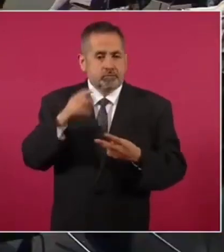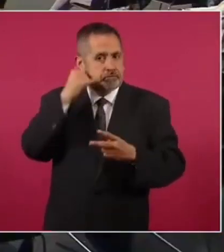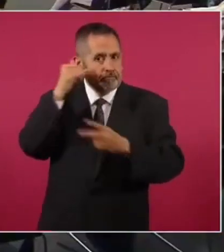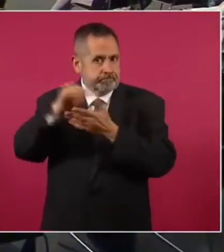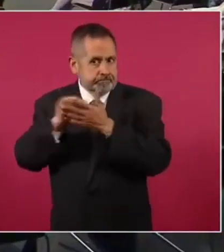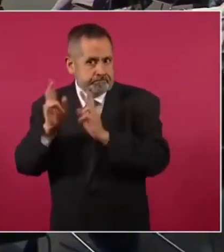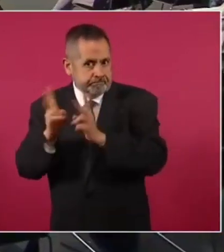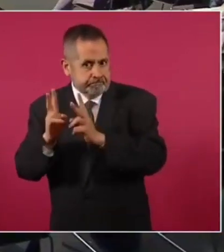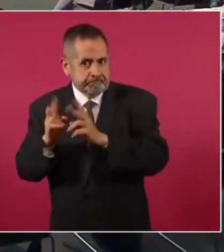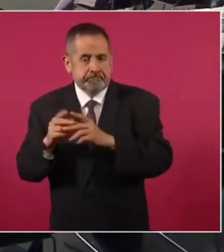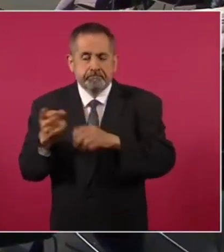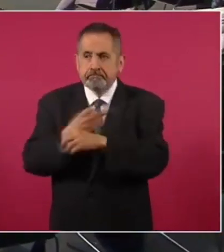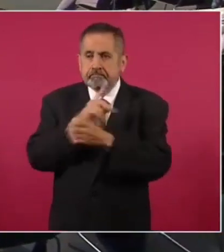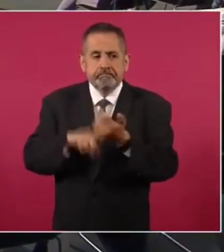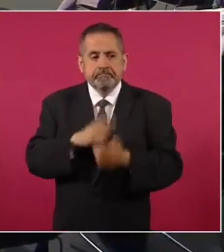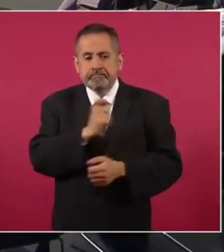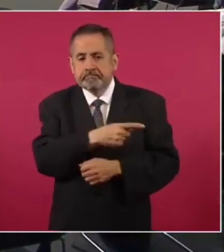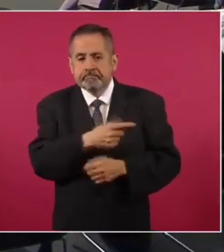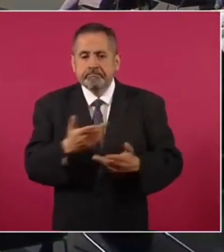caso, porque